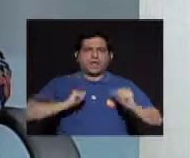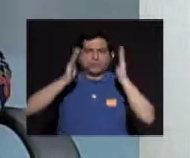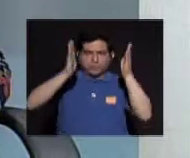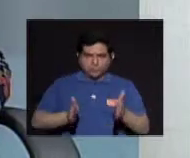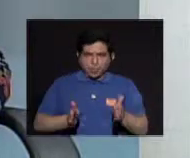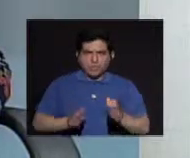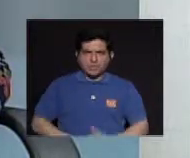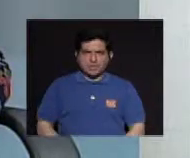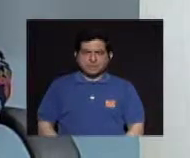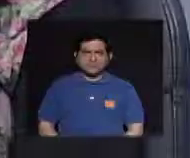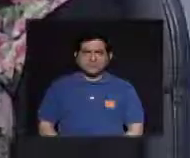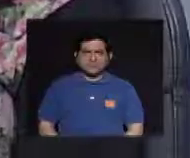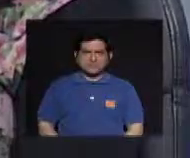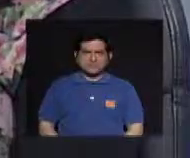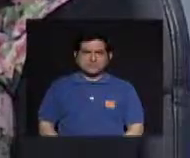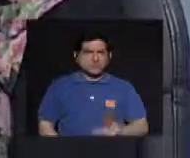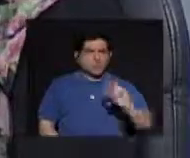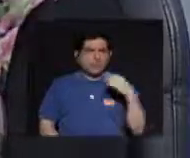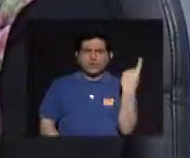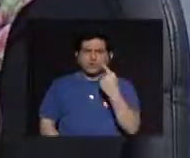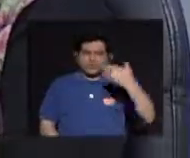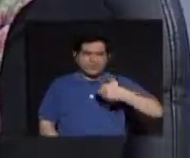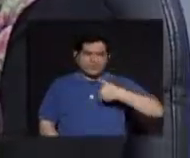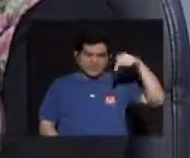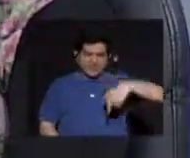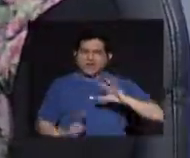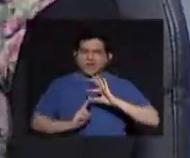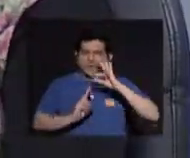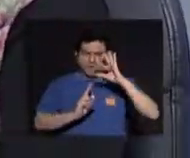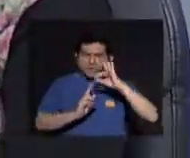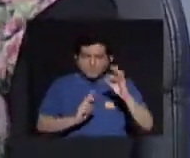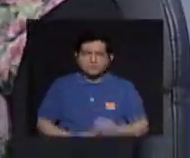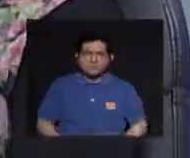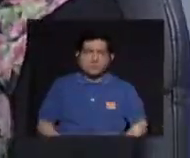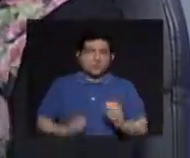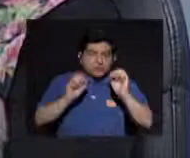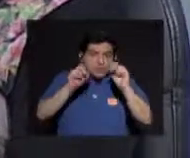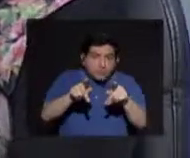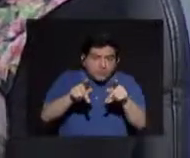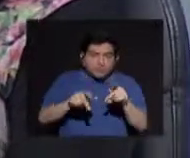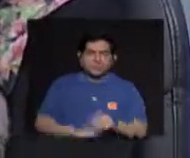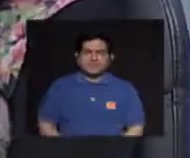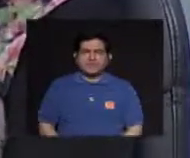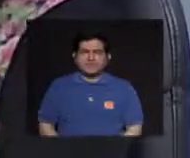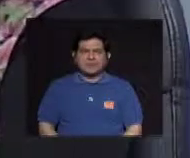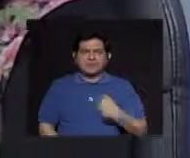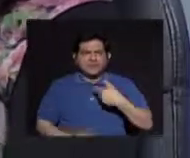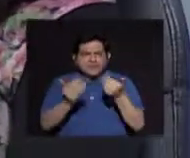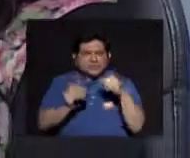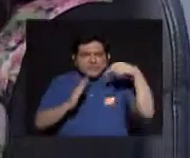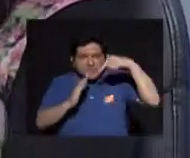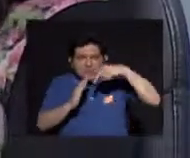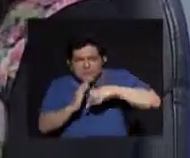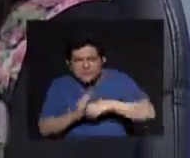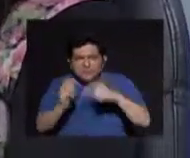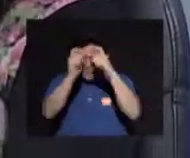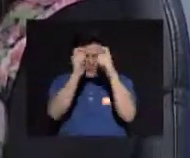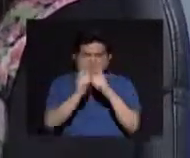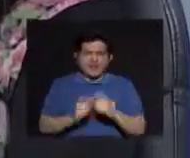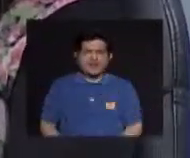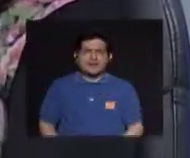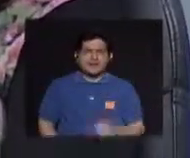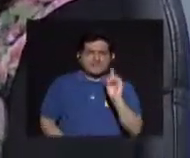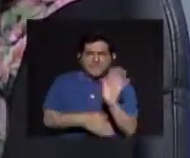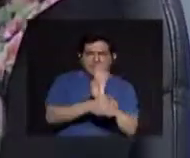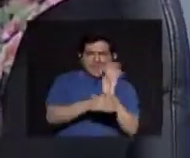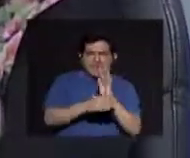para contactar actores. Es algo que no siempre tenemos la oportunidad de ver, entonces yo quisiera que se ahondaran un poquito más en los detalles de esa producción, o